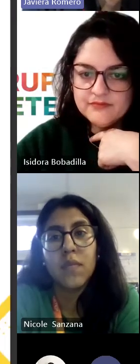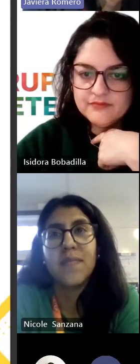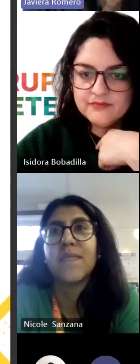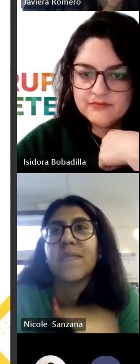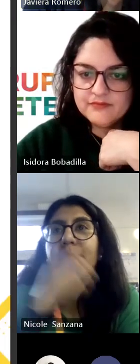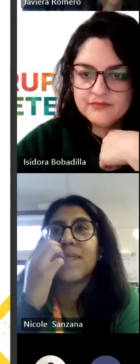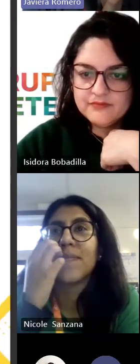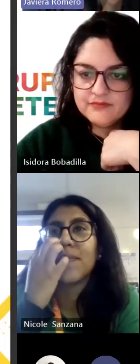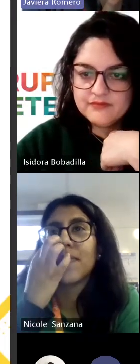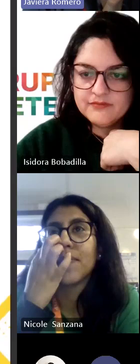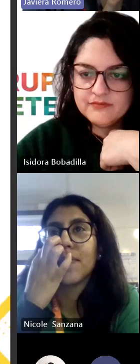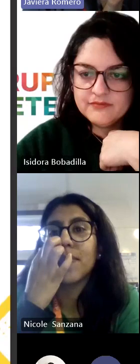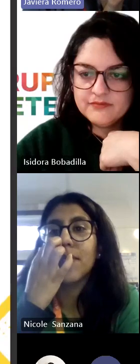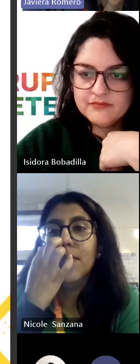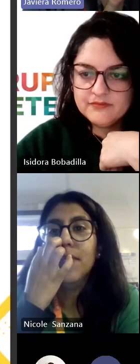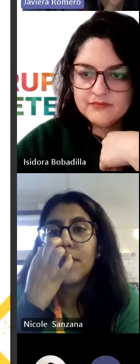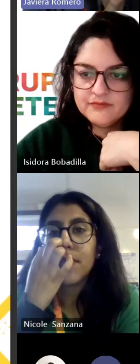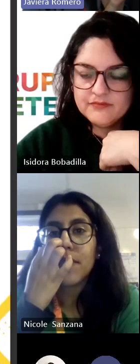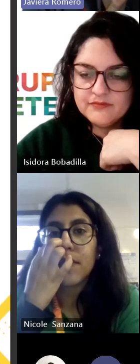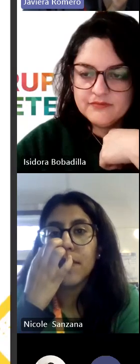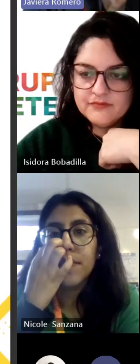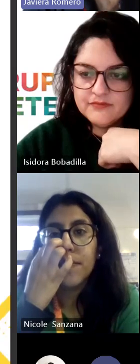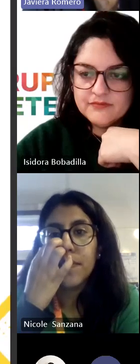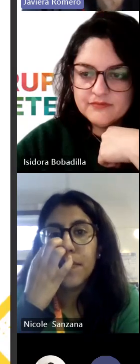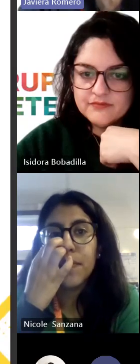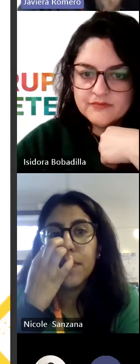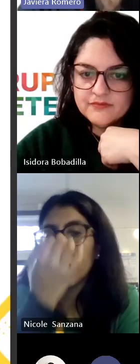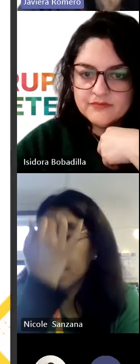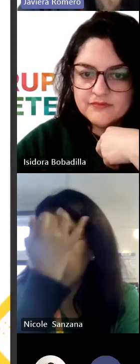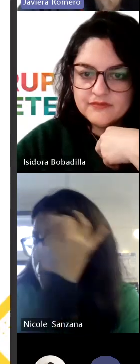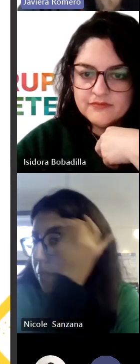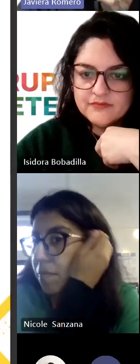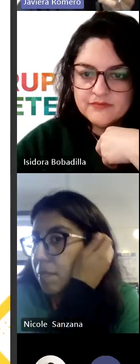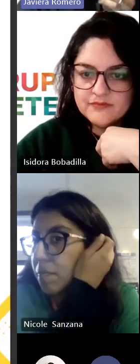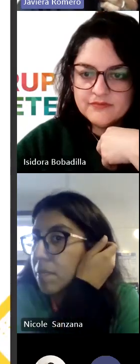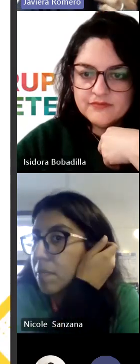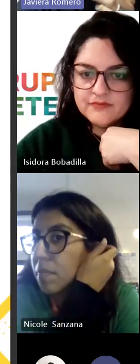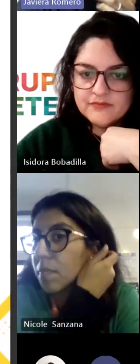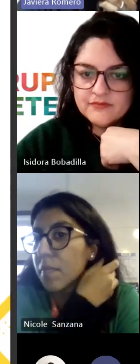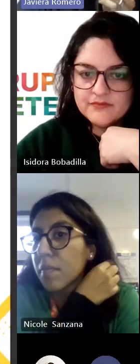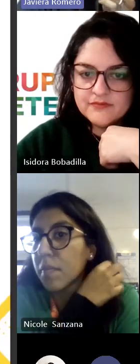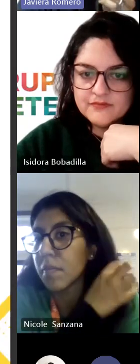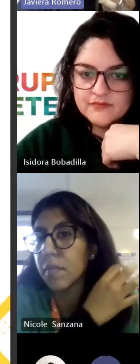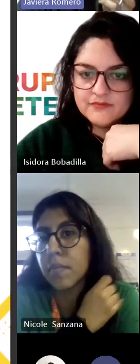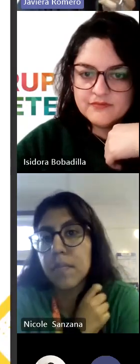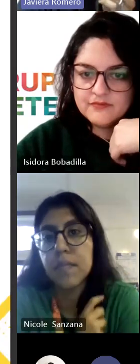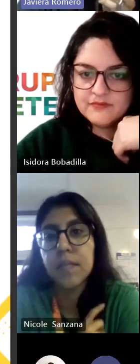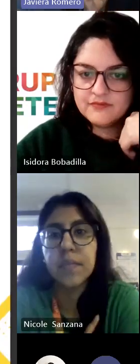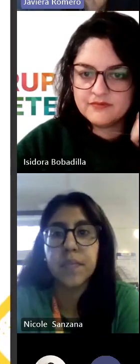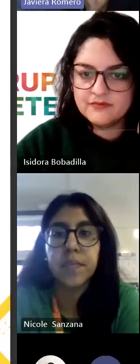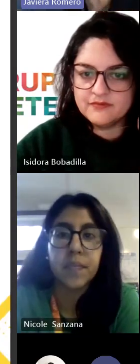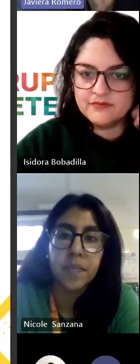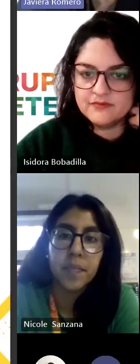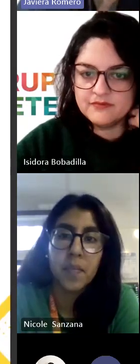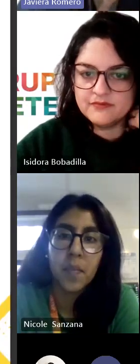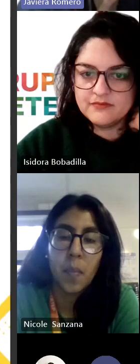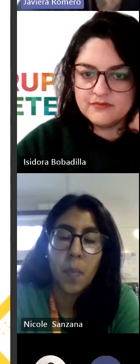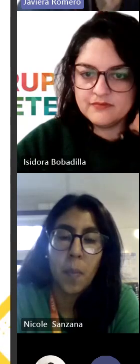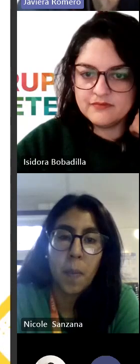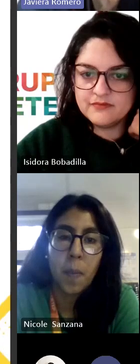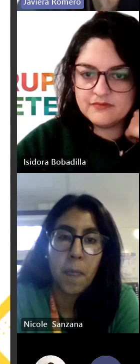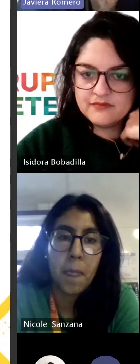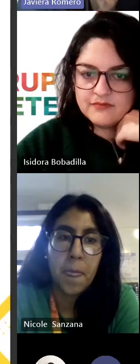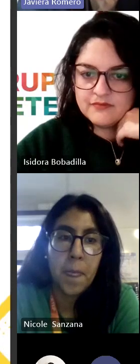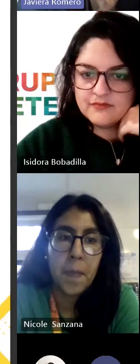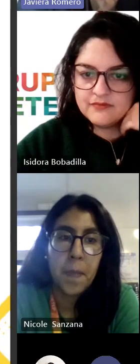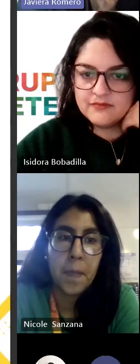Bien, vamos a ir avanzando y llegamos a los factores de riesgo respecto a